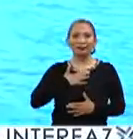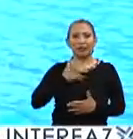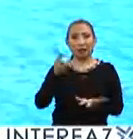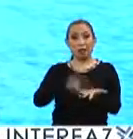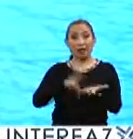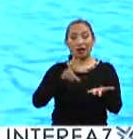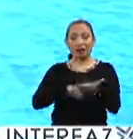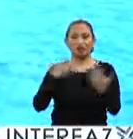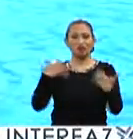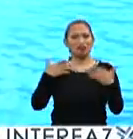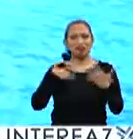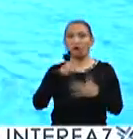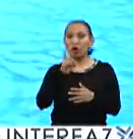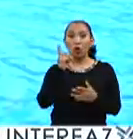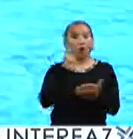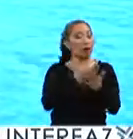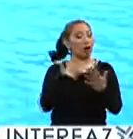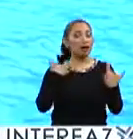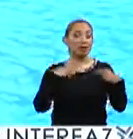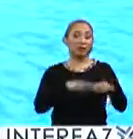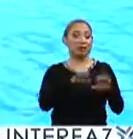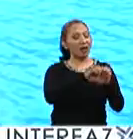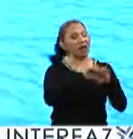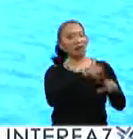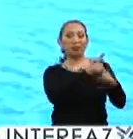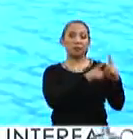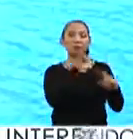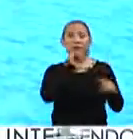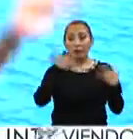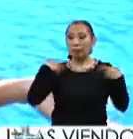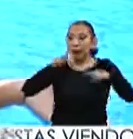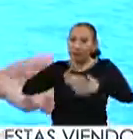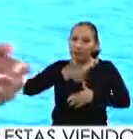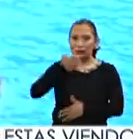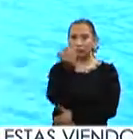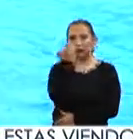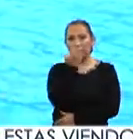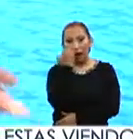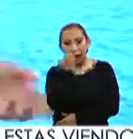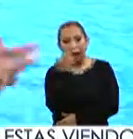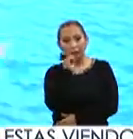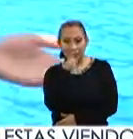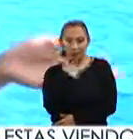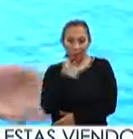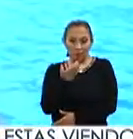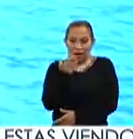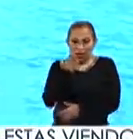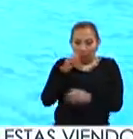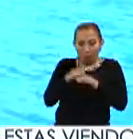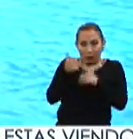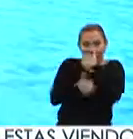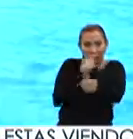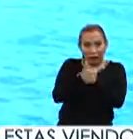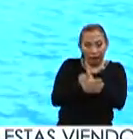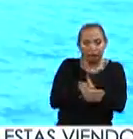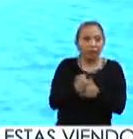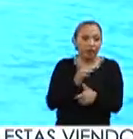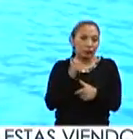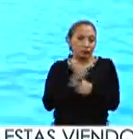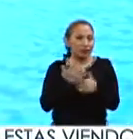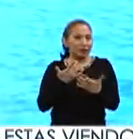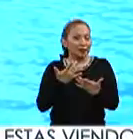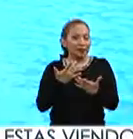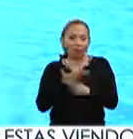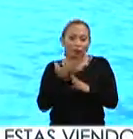que valoras mucho, porque no solo represento como al equipo deportivo, represento también a mi escuela, incluso a mi facultad y a mi carrera. Entonces